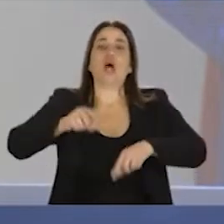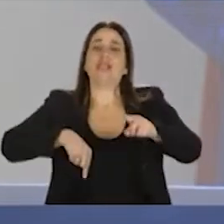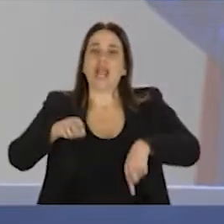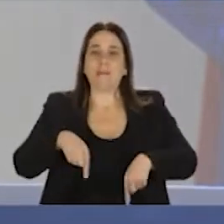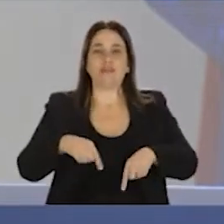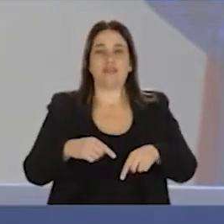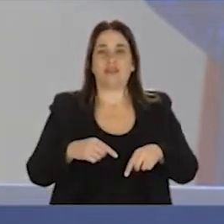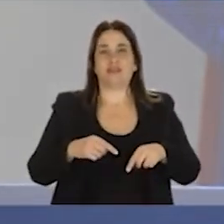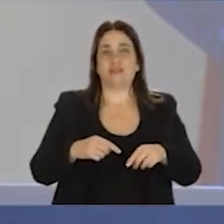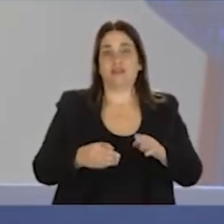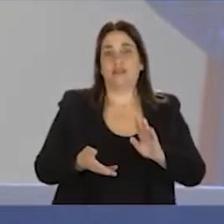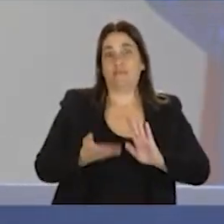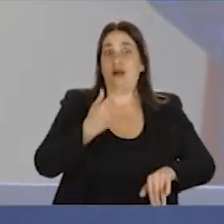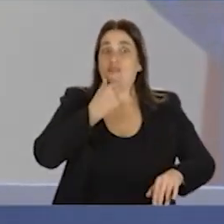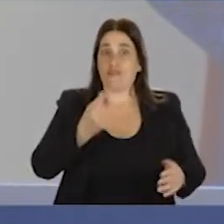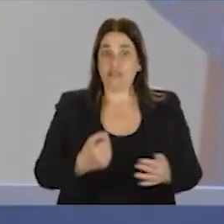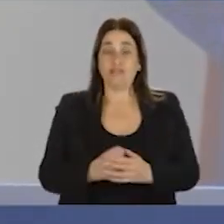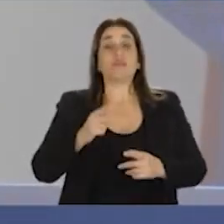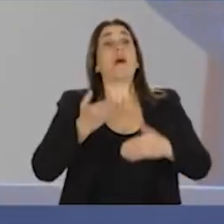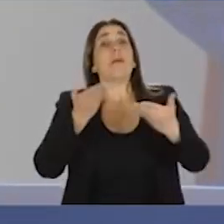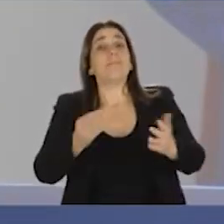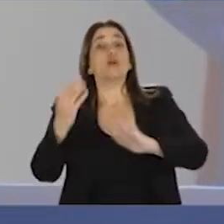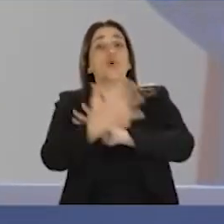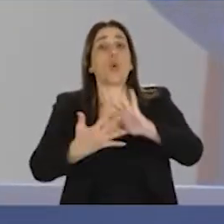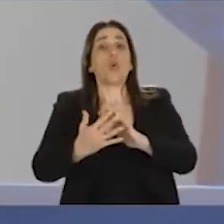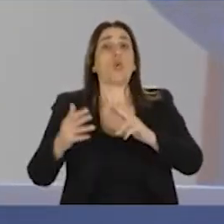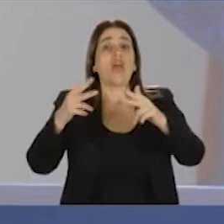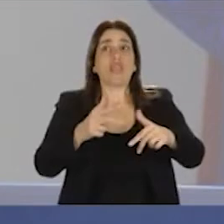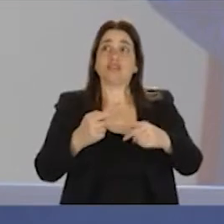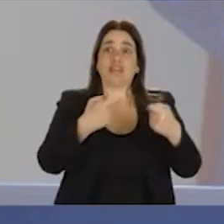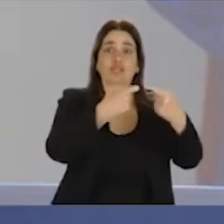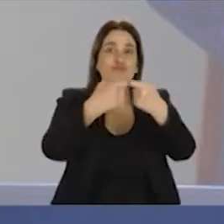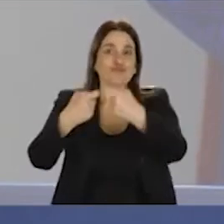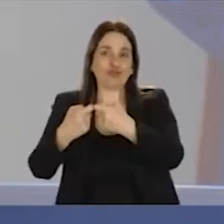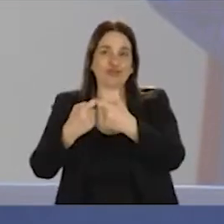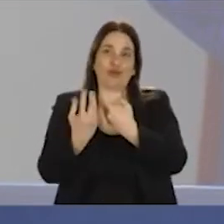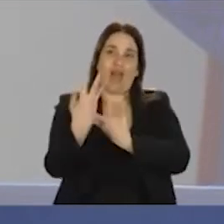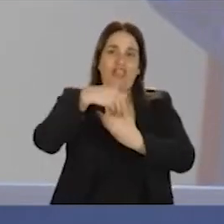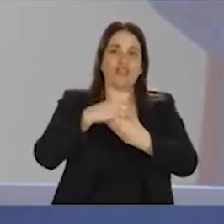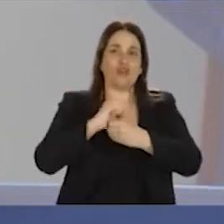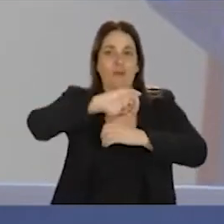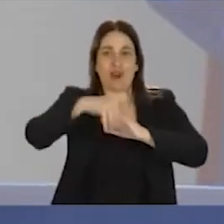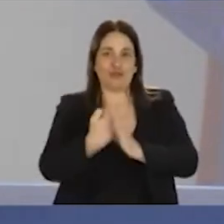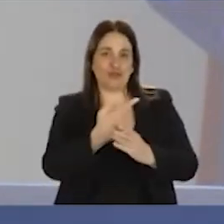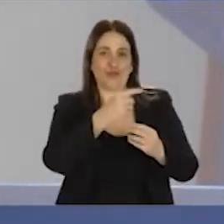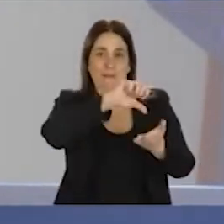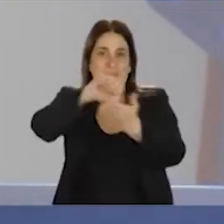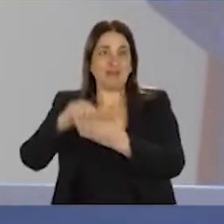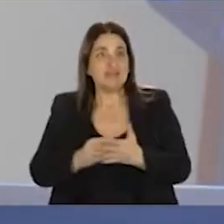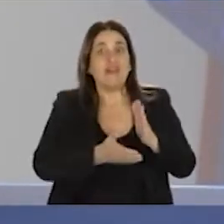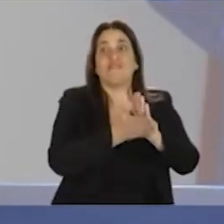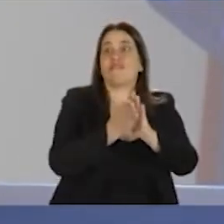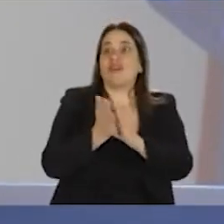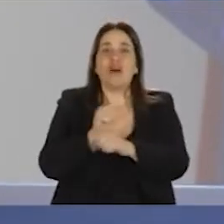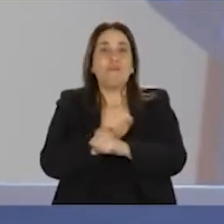trámites burocráticos por eso uruguay le está diciendo a los socio al mercosur vamos a jugar contra el resto del mundo vamos a salir